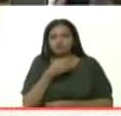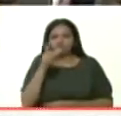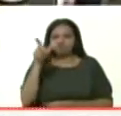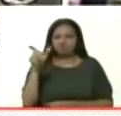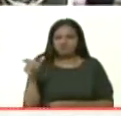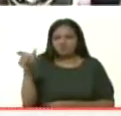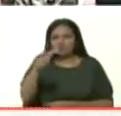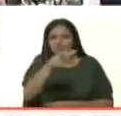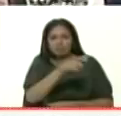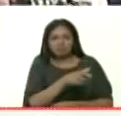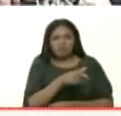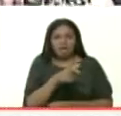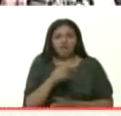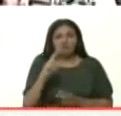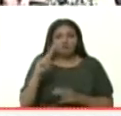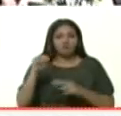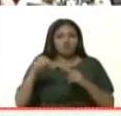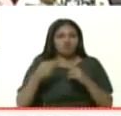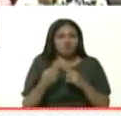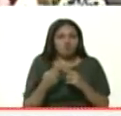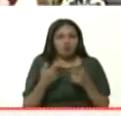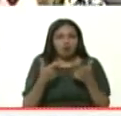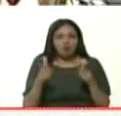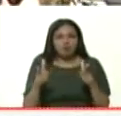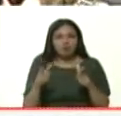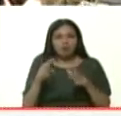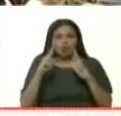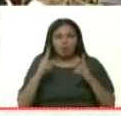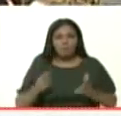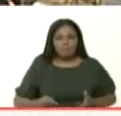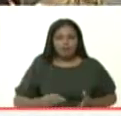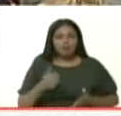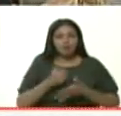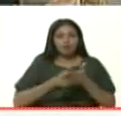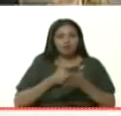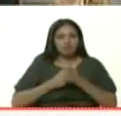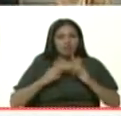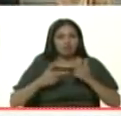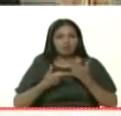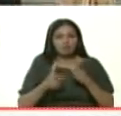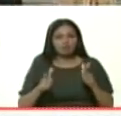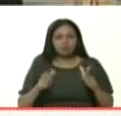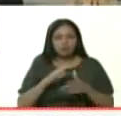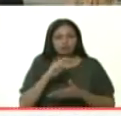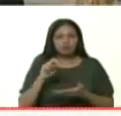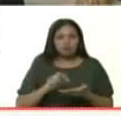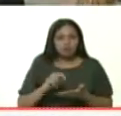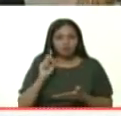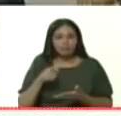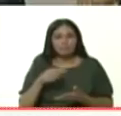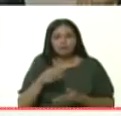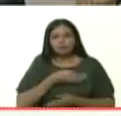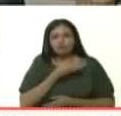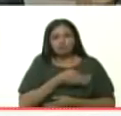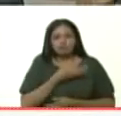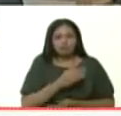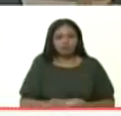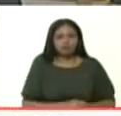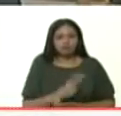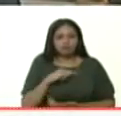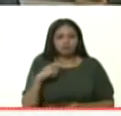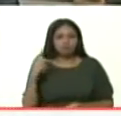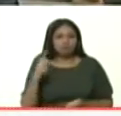nunca liberará al ser humano. La lucha de la liberación nacional, de la liberación social, está